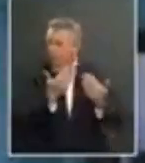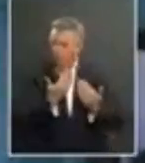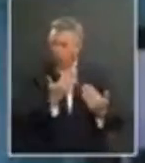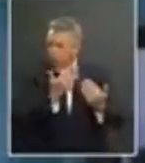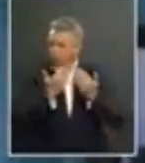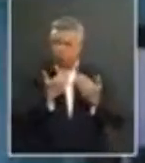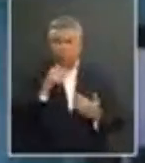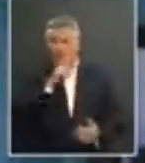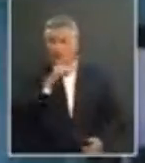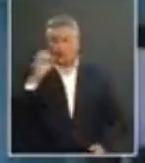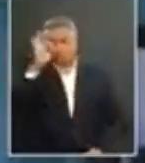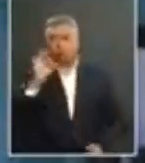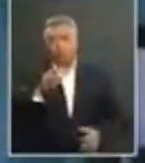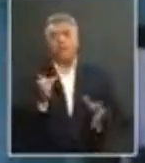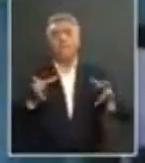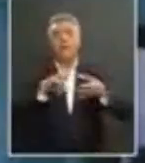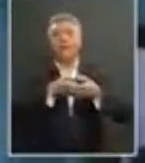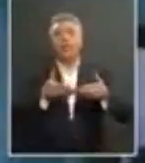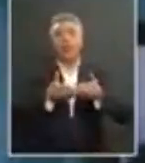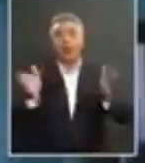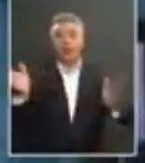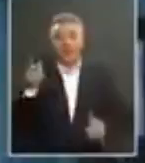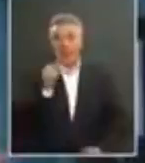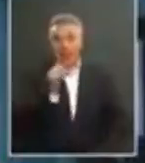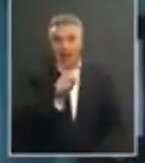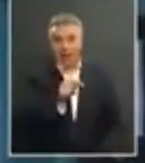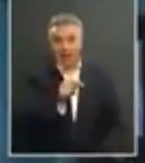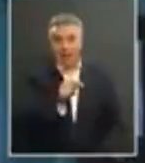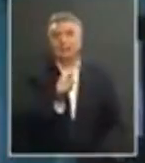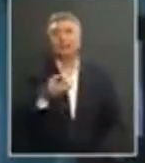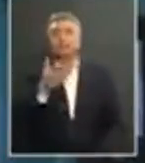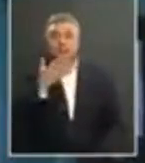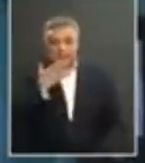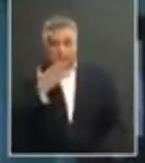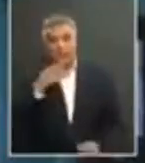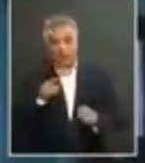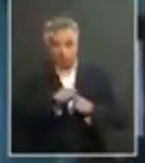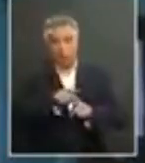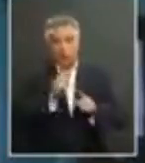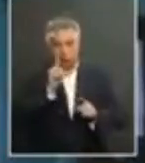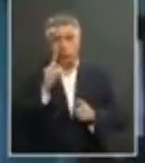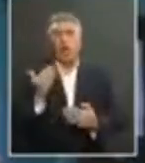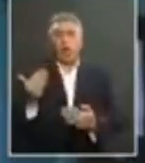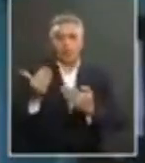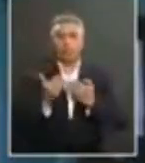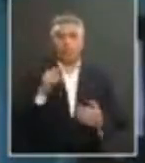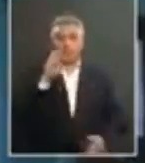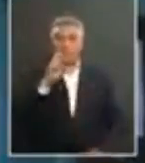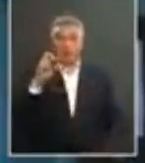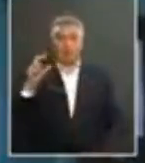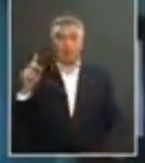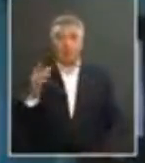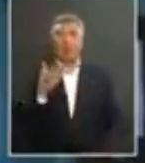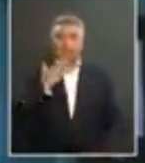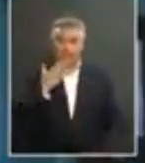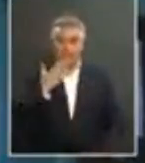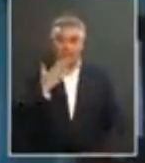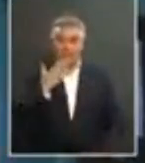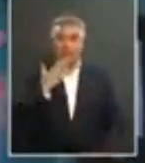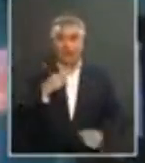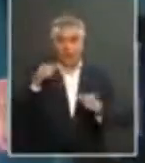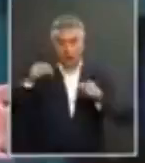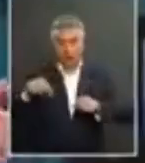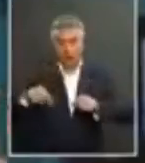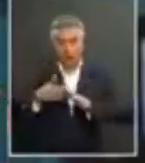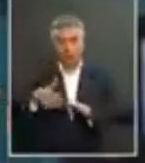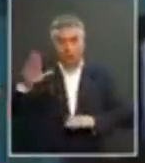el Partido Liberal y el Nuevo Trato también. Y agradecer, por supuesto, el apoyo que tiene el PPD en su gran mayoría en esta candidatura.